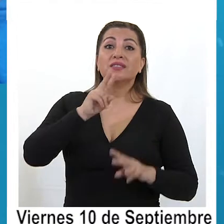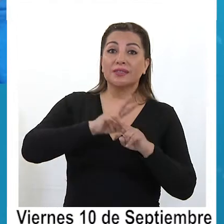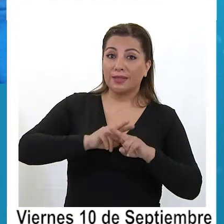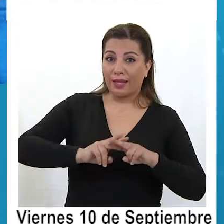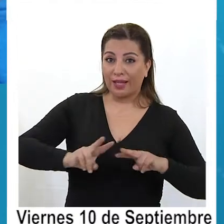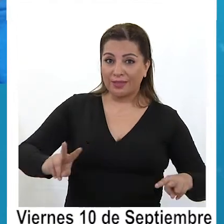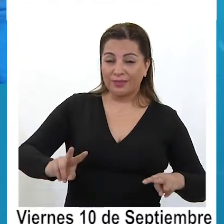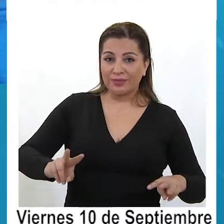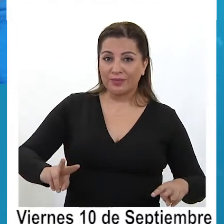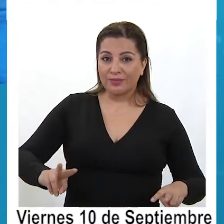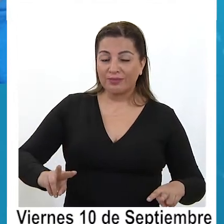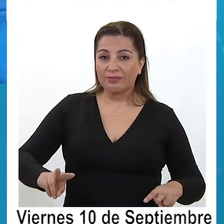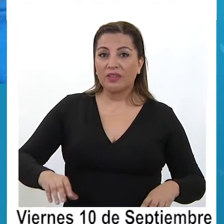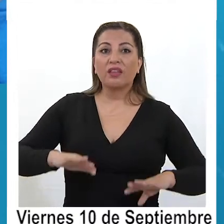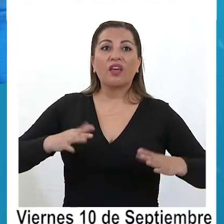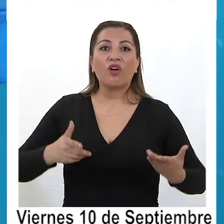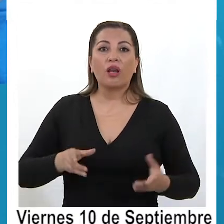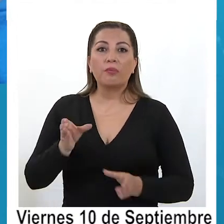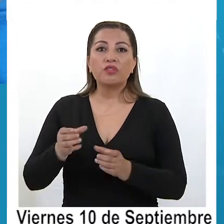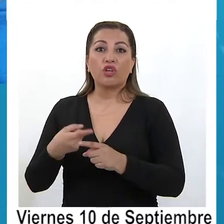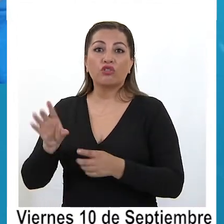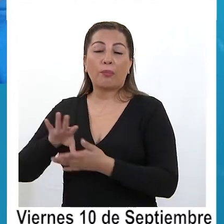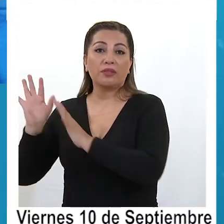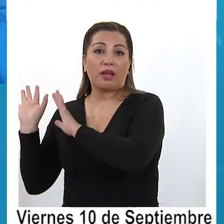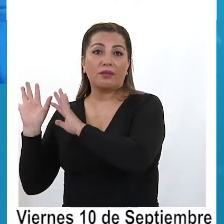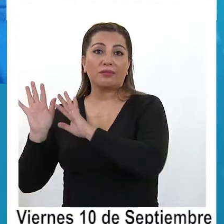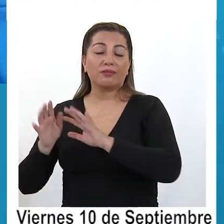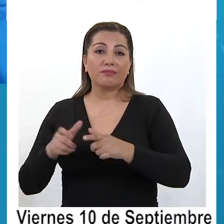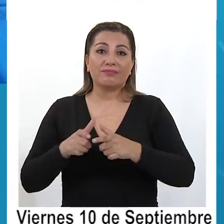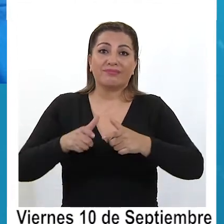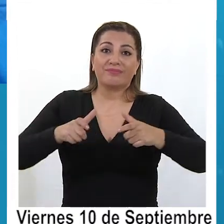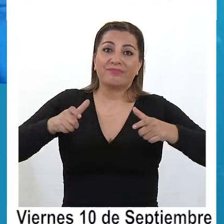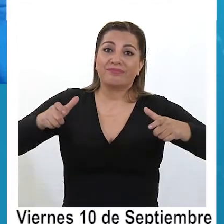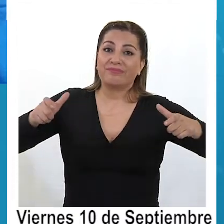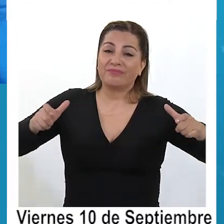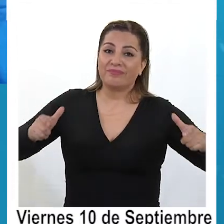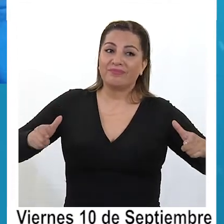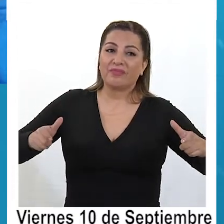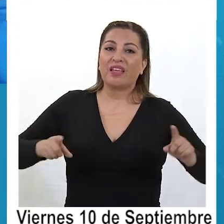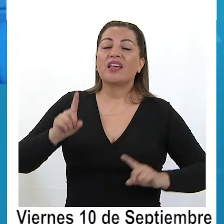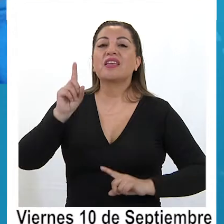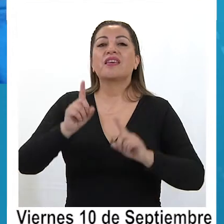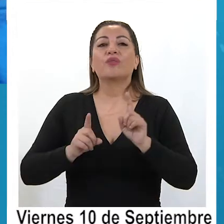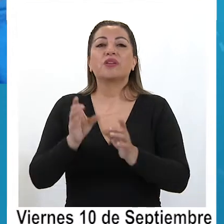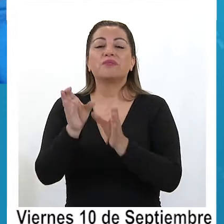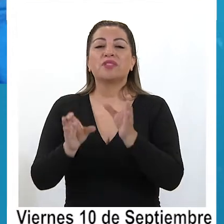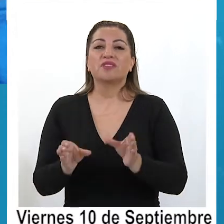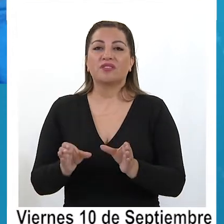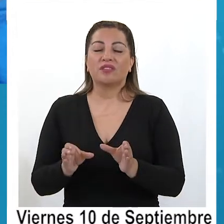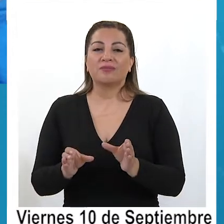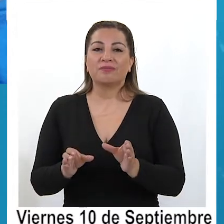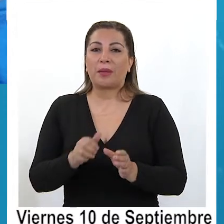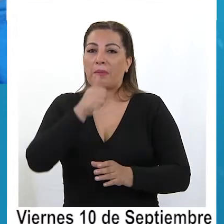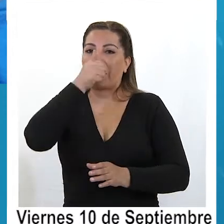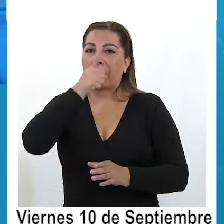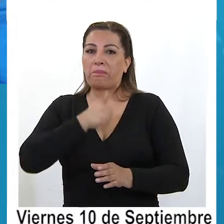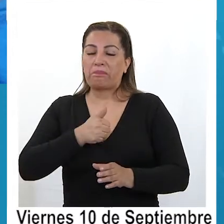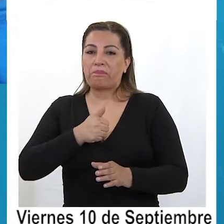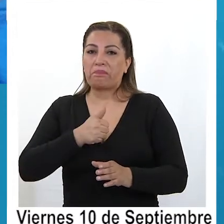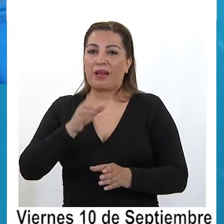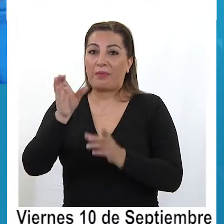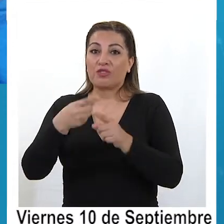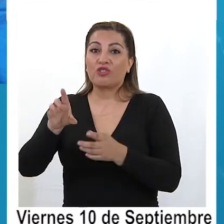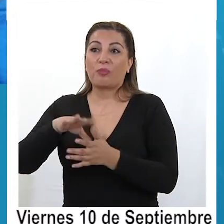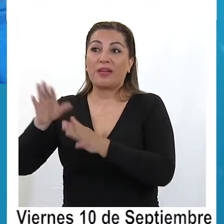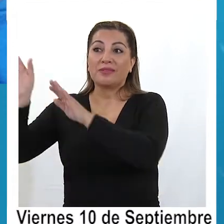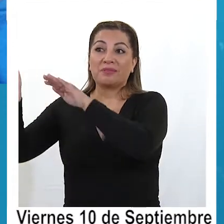y eventualmente esto ha incrementado, lamentablemente, el incremento justamente de bandas organizadas de crimen dedicadas al tráfico de migrantes.